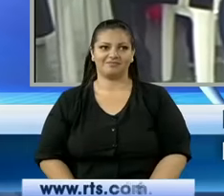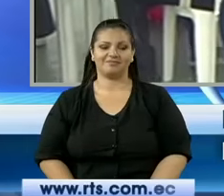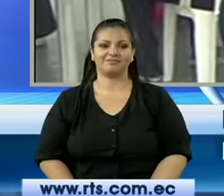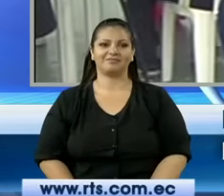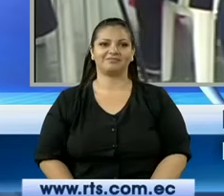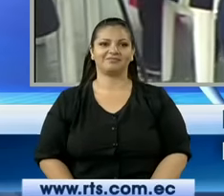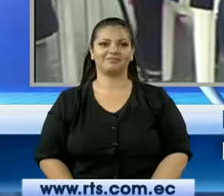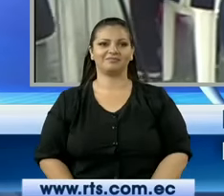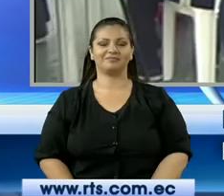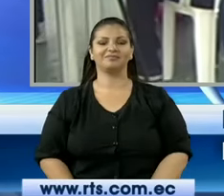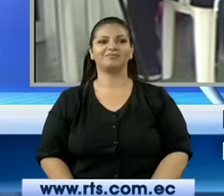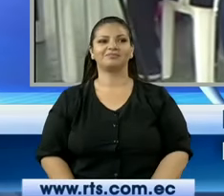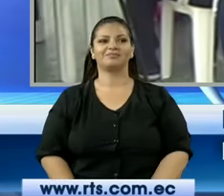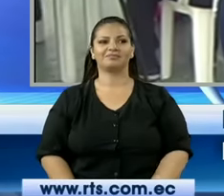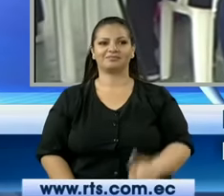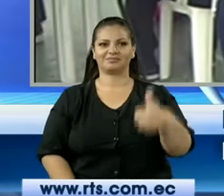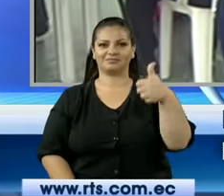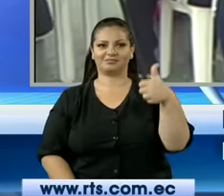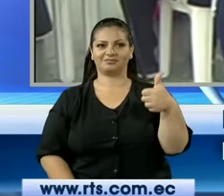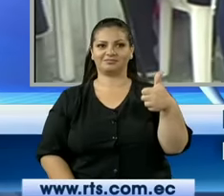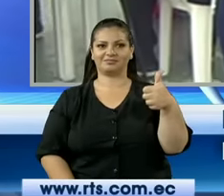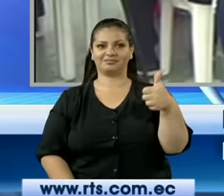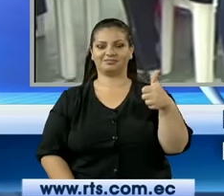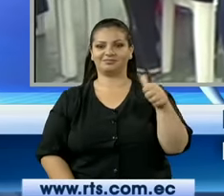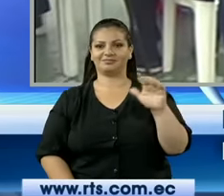como vigilante parando el tráfico, así. No,